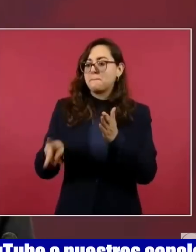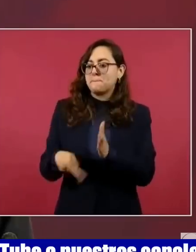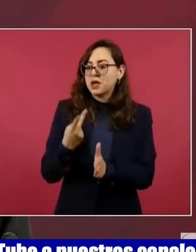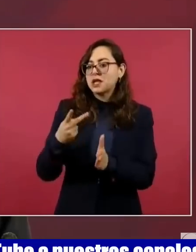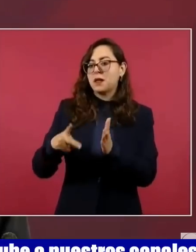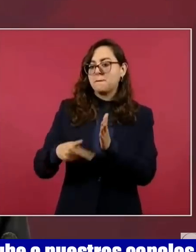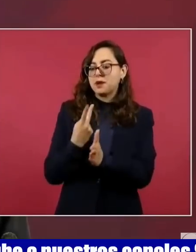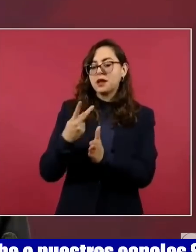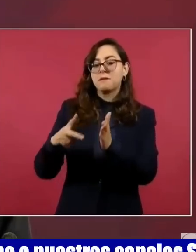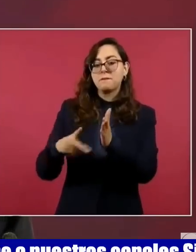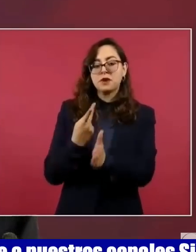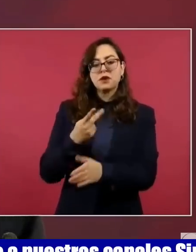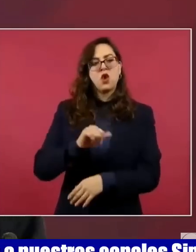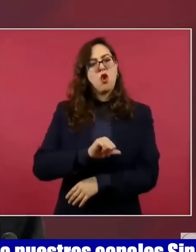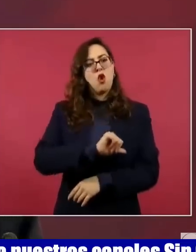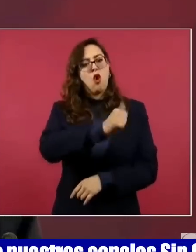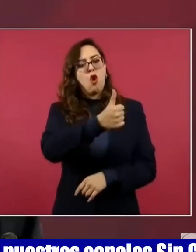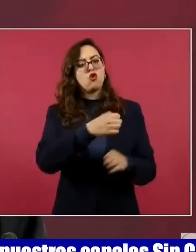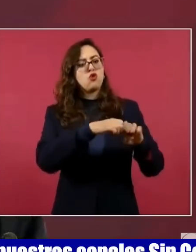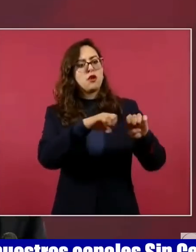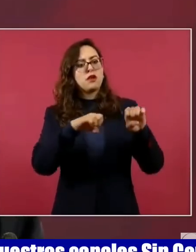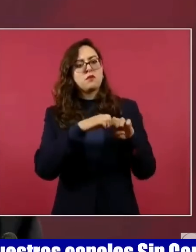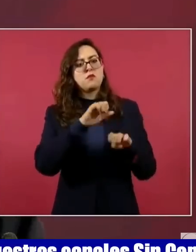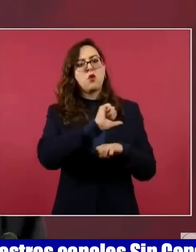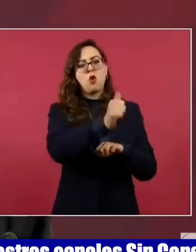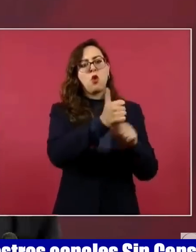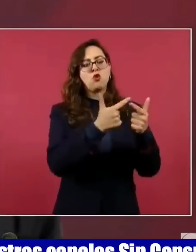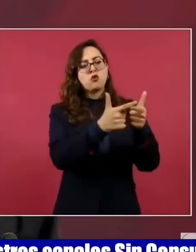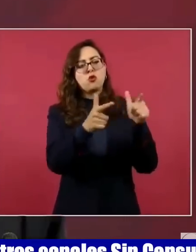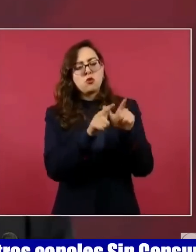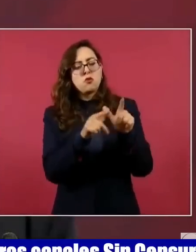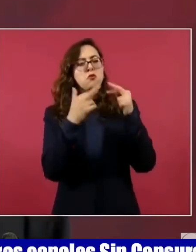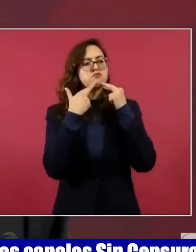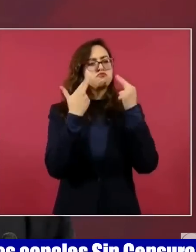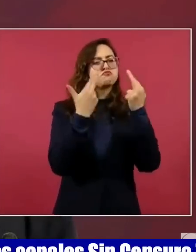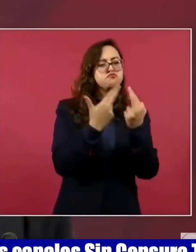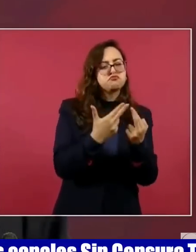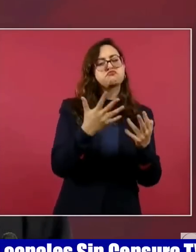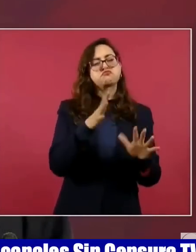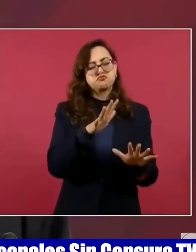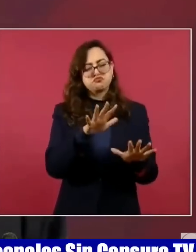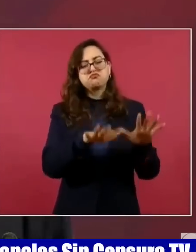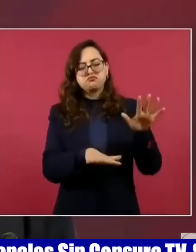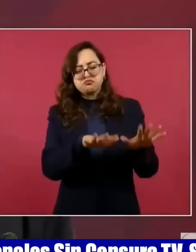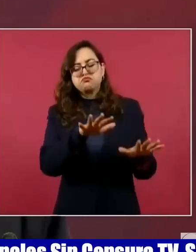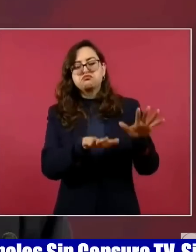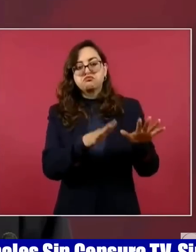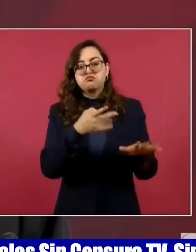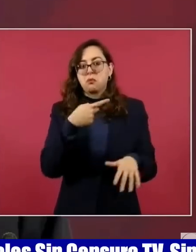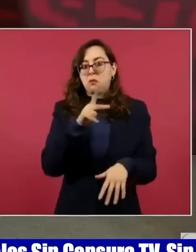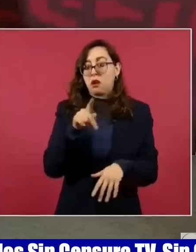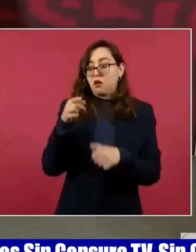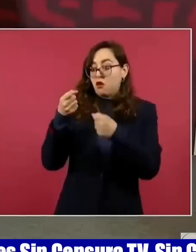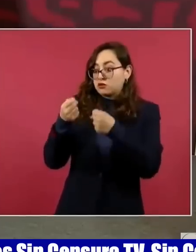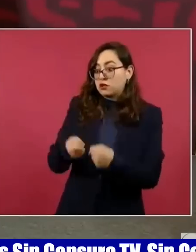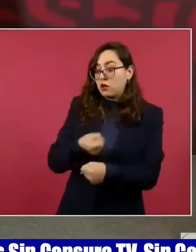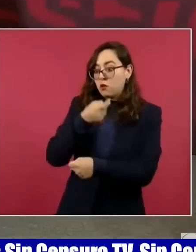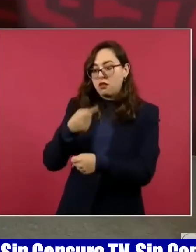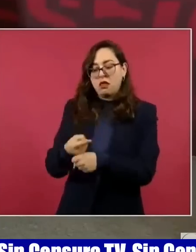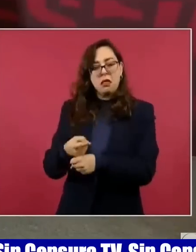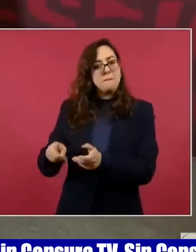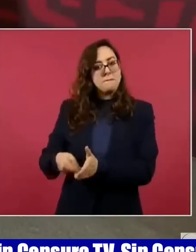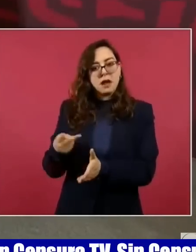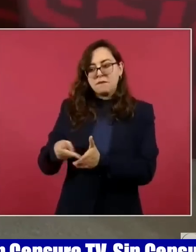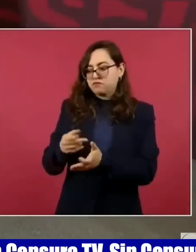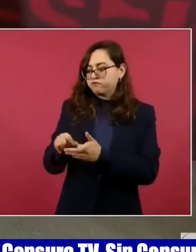bueno cuando señala el presidente que de estas 10 reformas, disculpe usted, ya sé que a mucha gente le